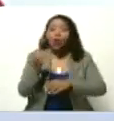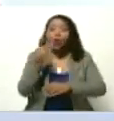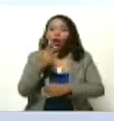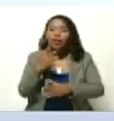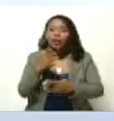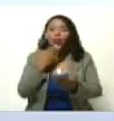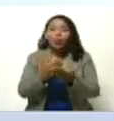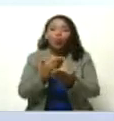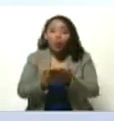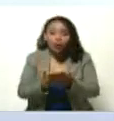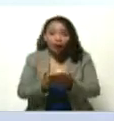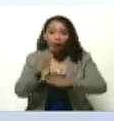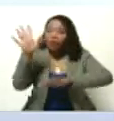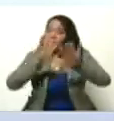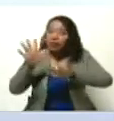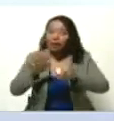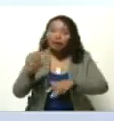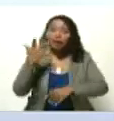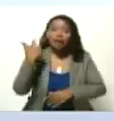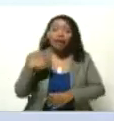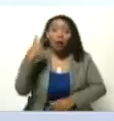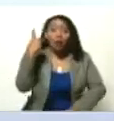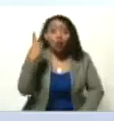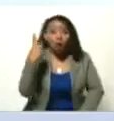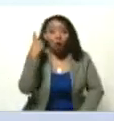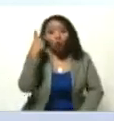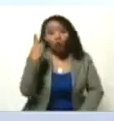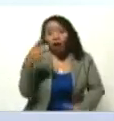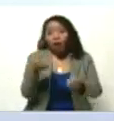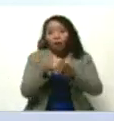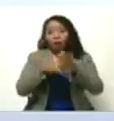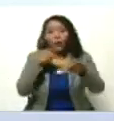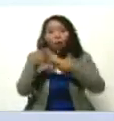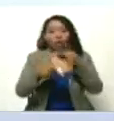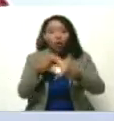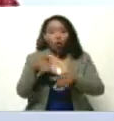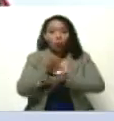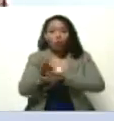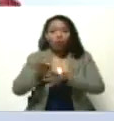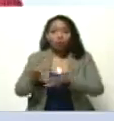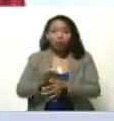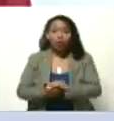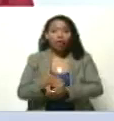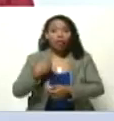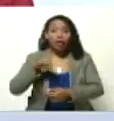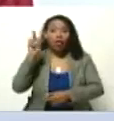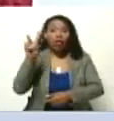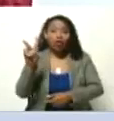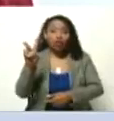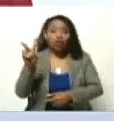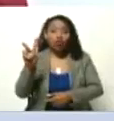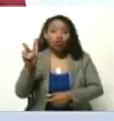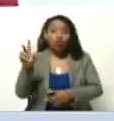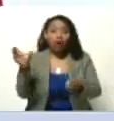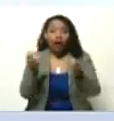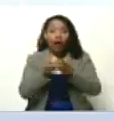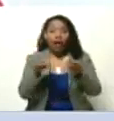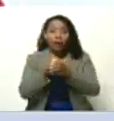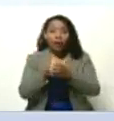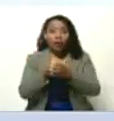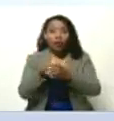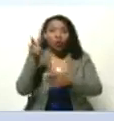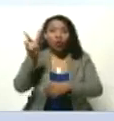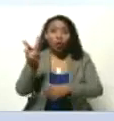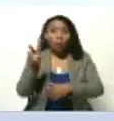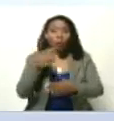postular? 15. Si tiene una, nos quedamos con el equipo político municipal. Si tiene dos, nos quedamos con el... Si tiene